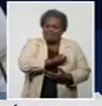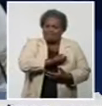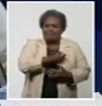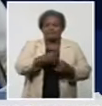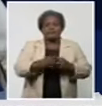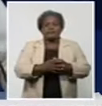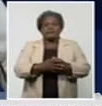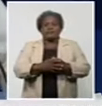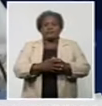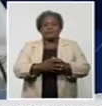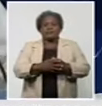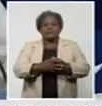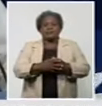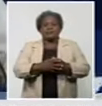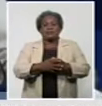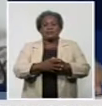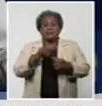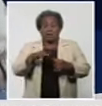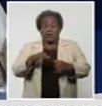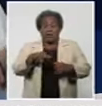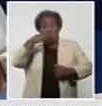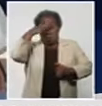Después, bueno, en nuestro país